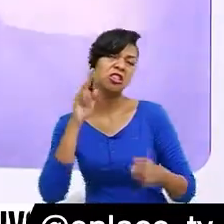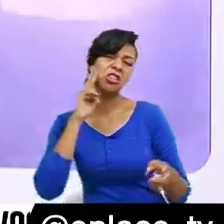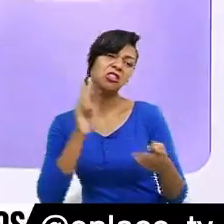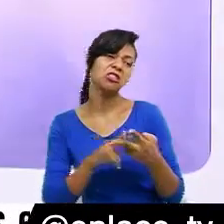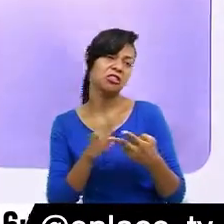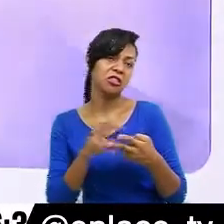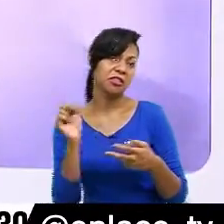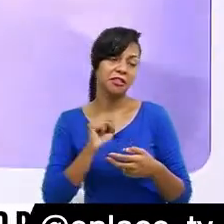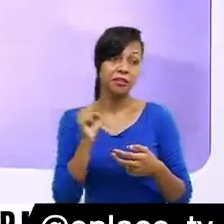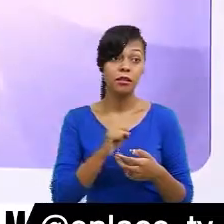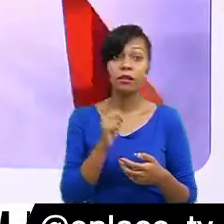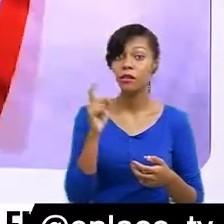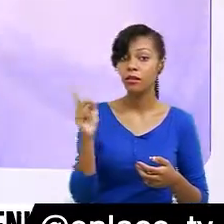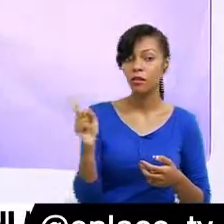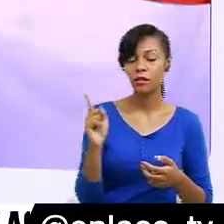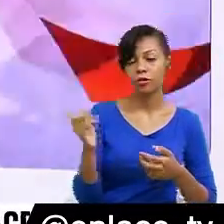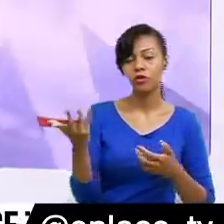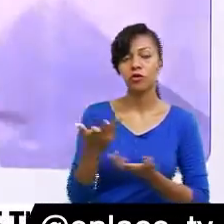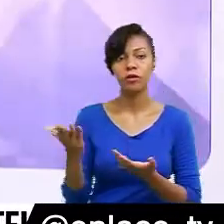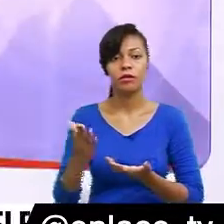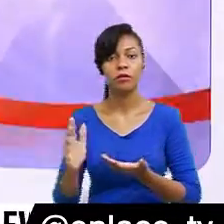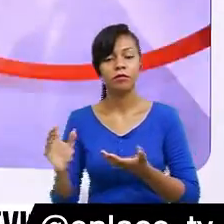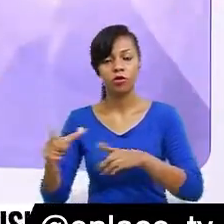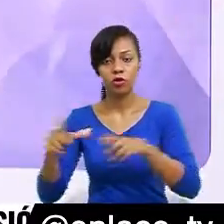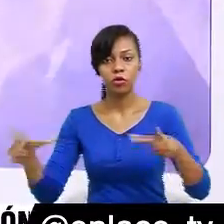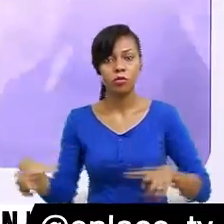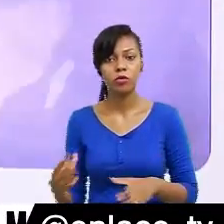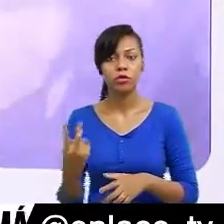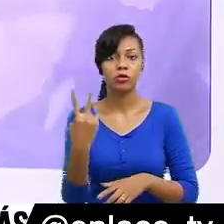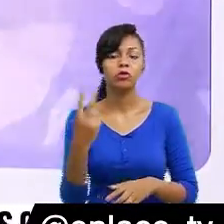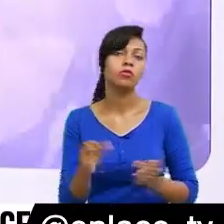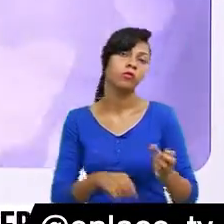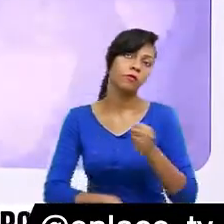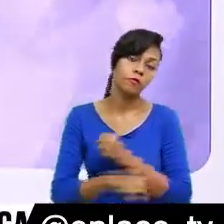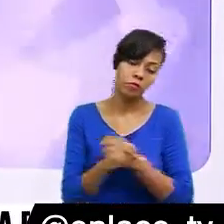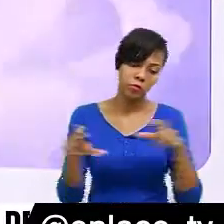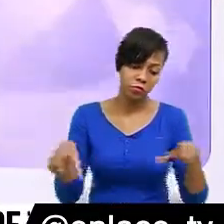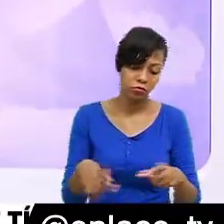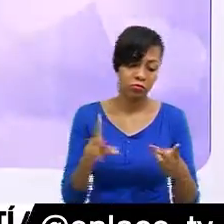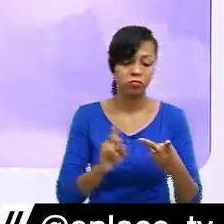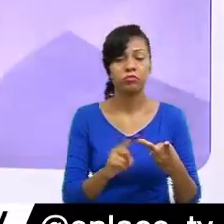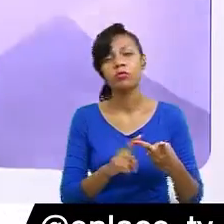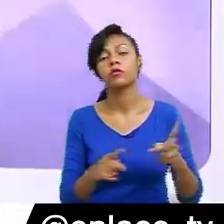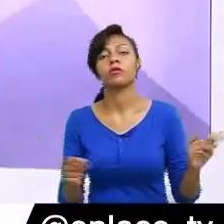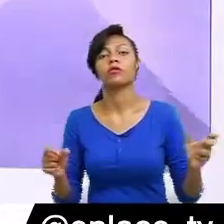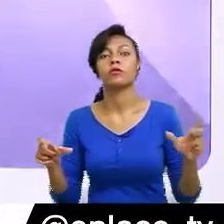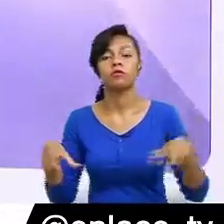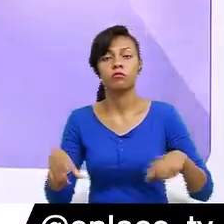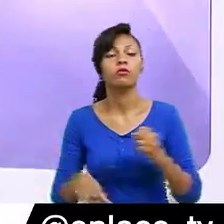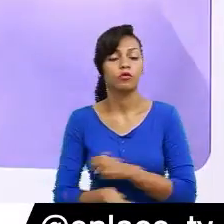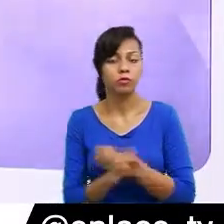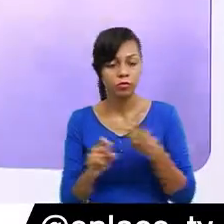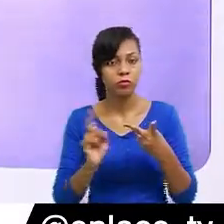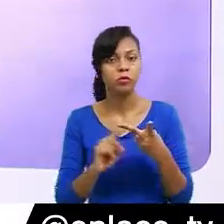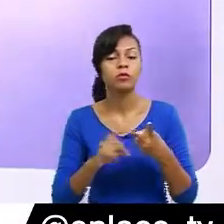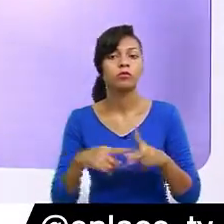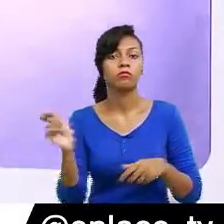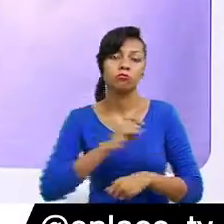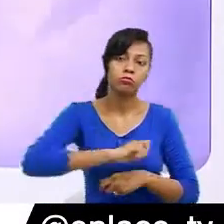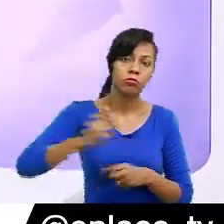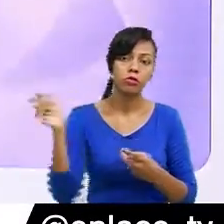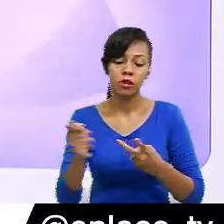Bermeja. Se convierte allí en la Comuna 2, donde se puede practicar minifútbol, microfútbol, tenis, baloncesto, voleibol.